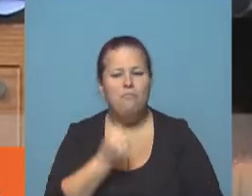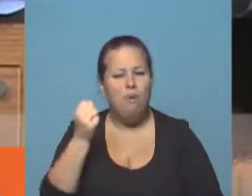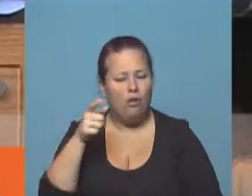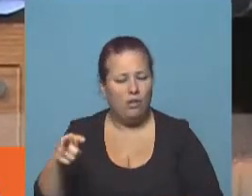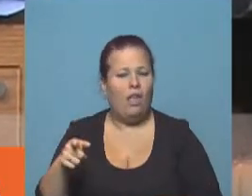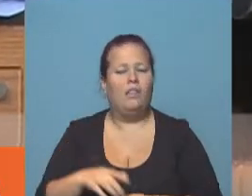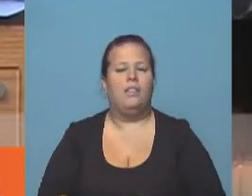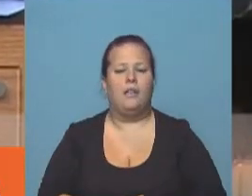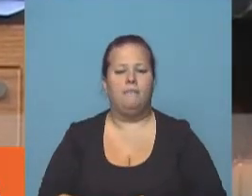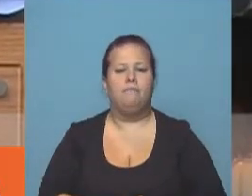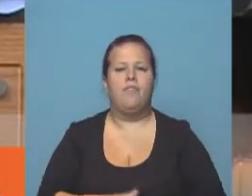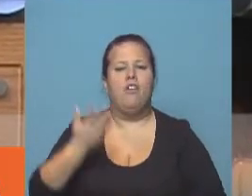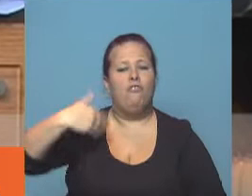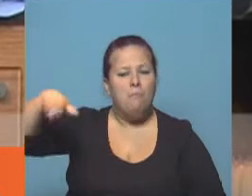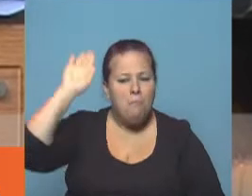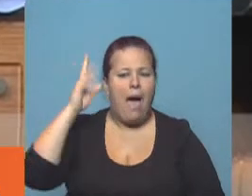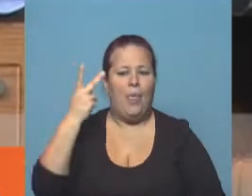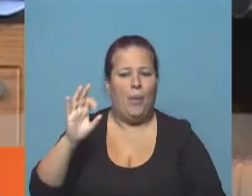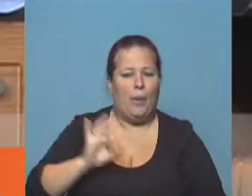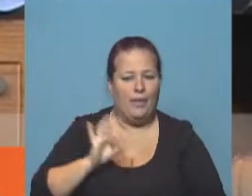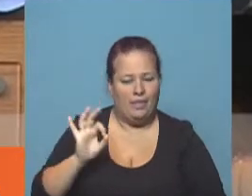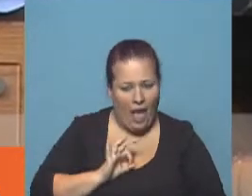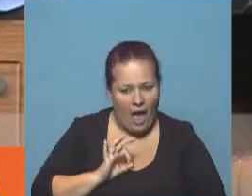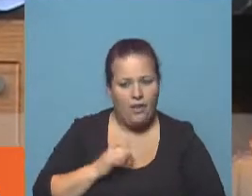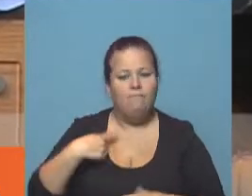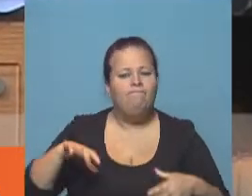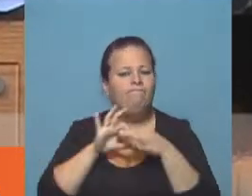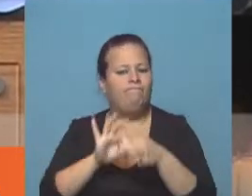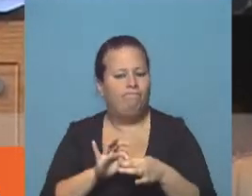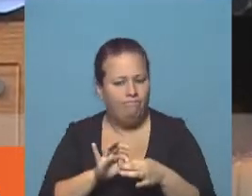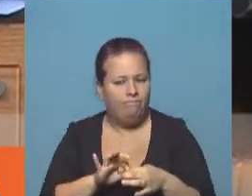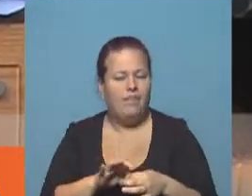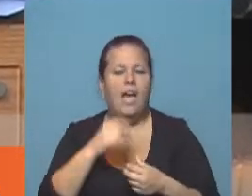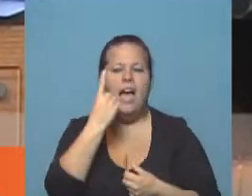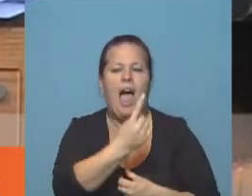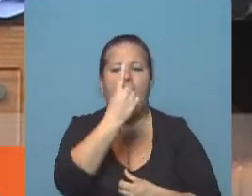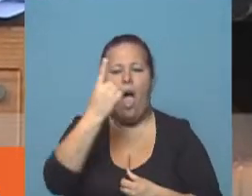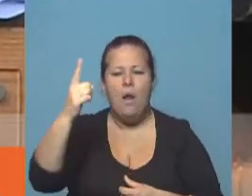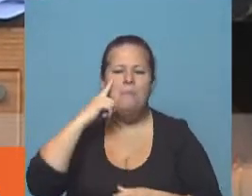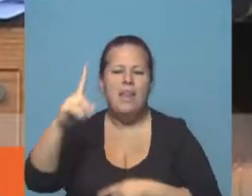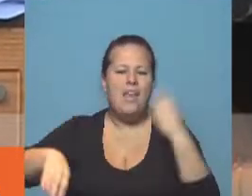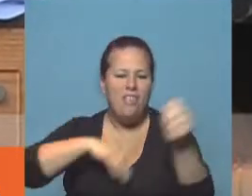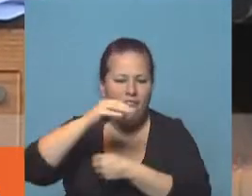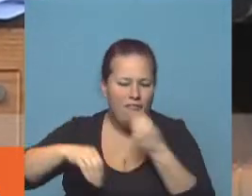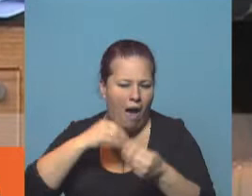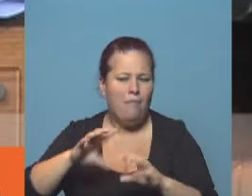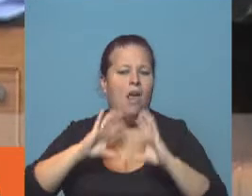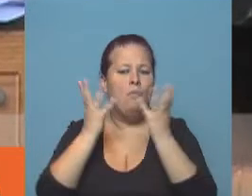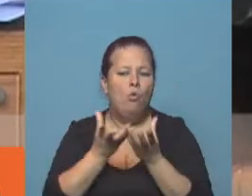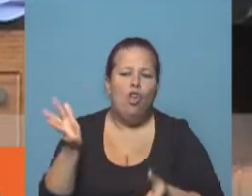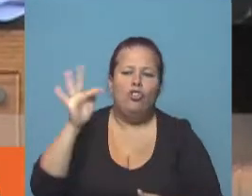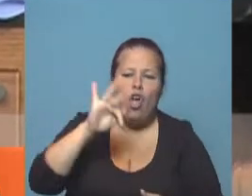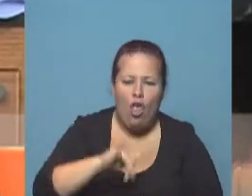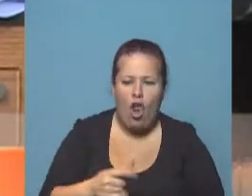fundamentalistas realizados hace más de 20 años, nos hermanamos con cada una de las miles de familias que día a